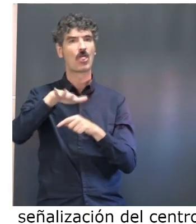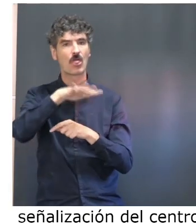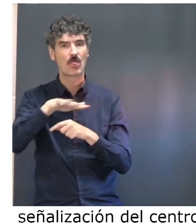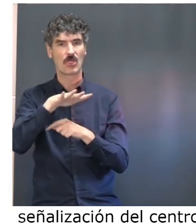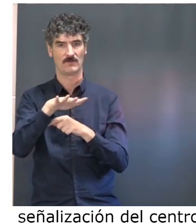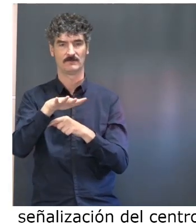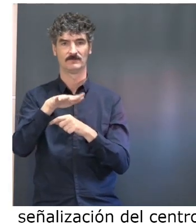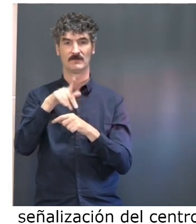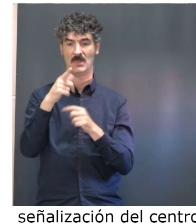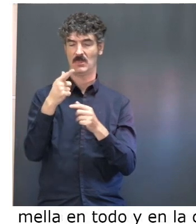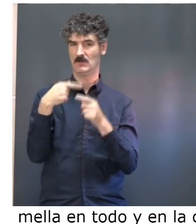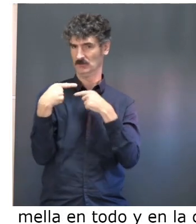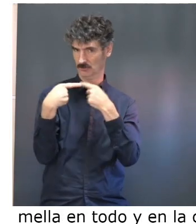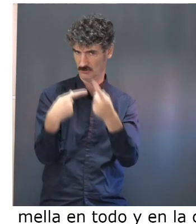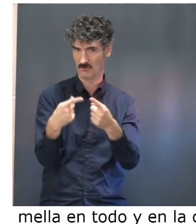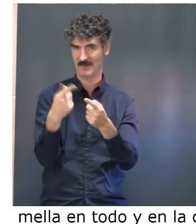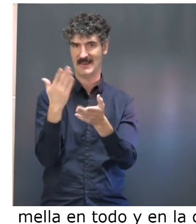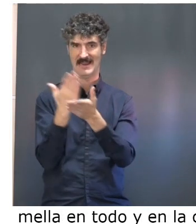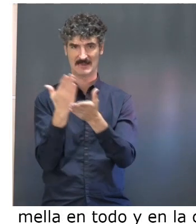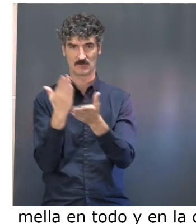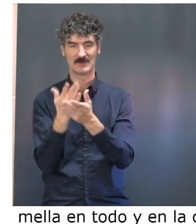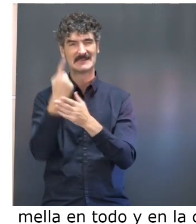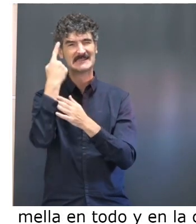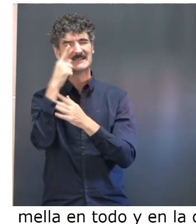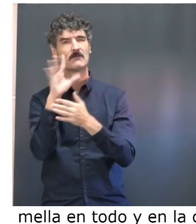momentos en el día a día de la escuela, sino saber qué realiza en cada uno de